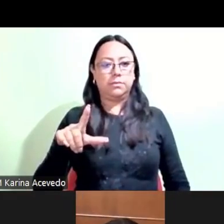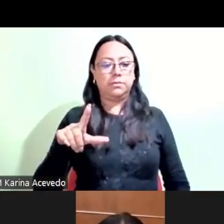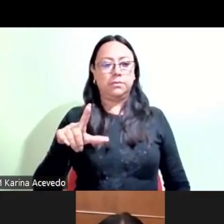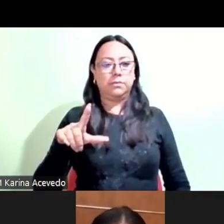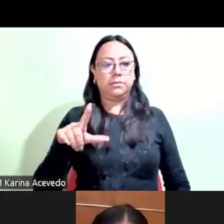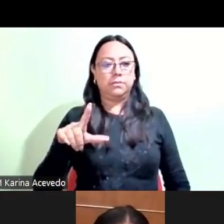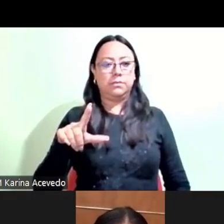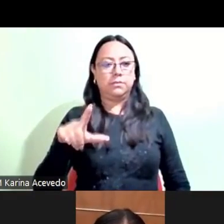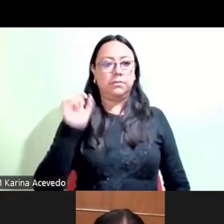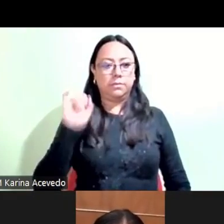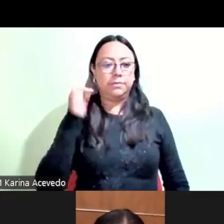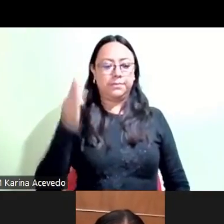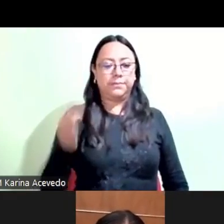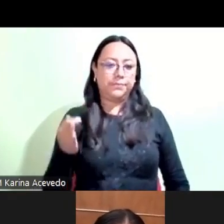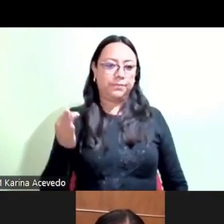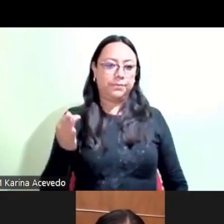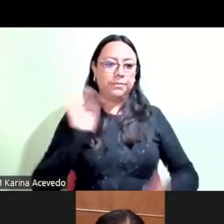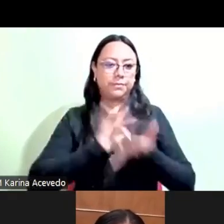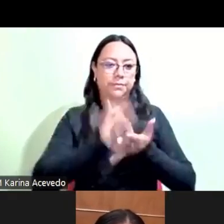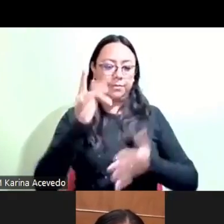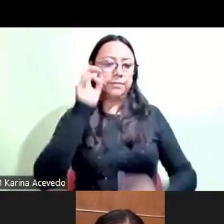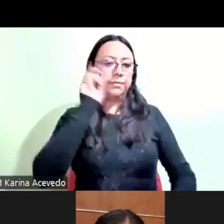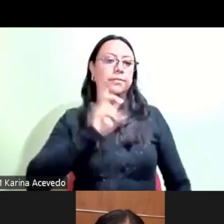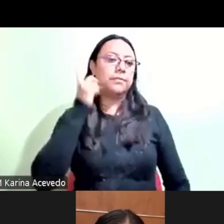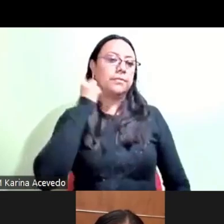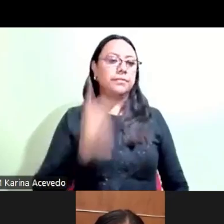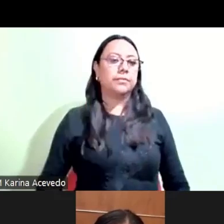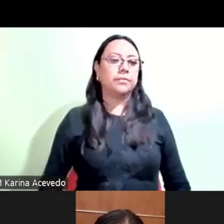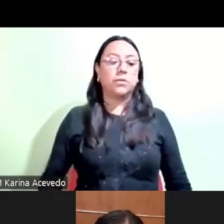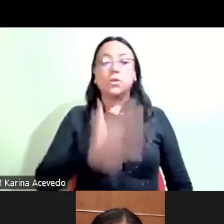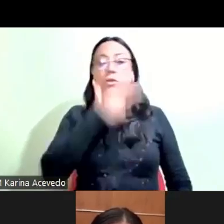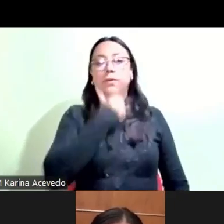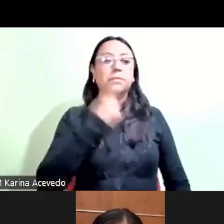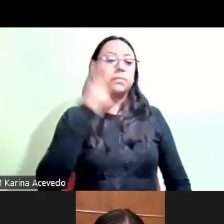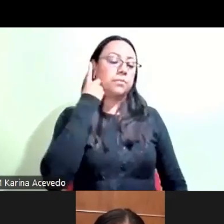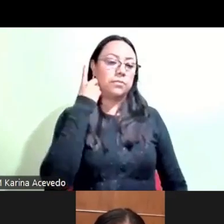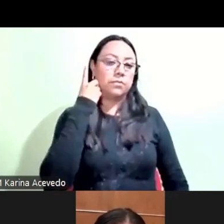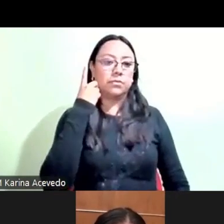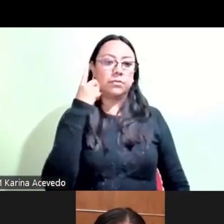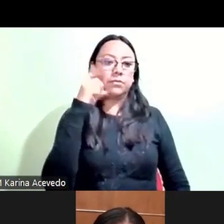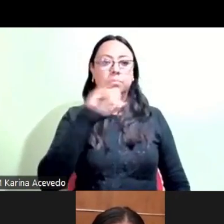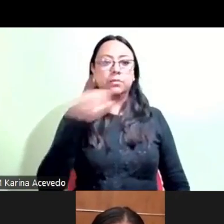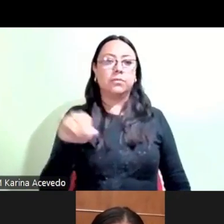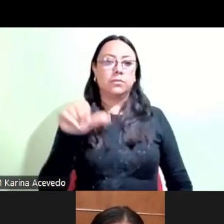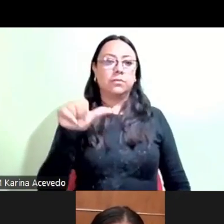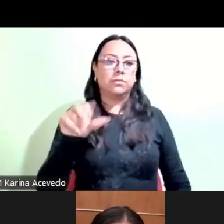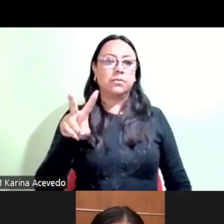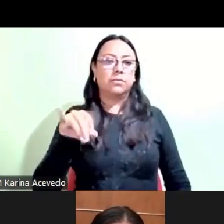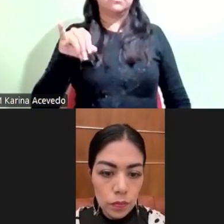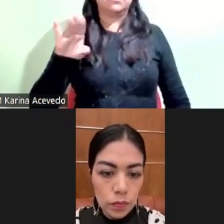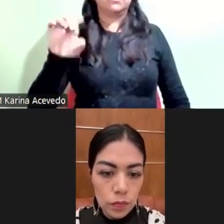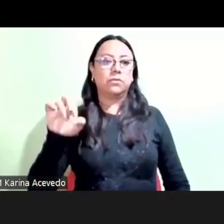América Rangel, a favor. Gracias, diputada. Diputado Javier Ramos Franco.